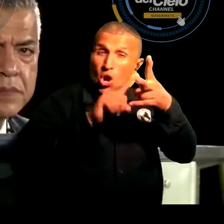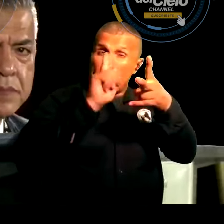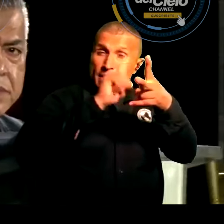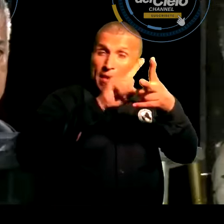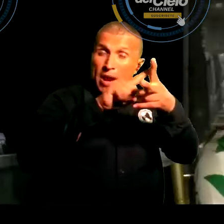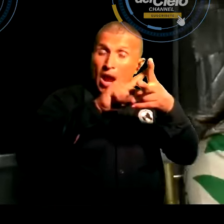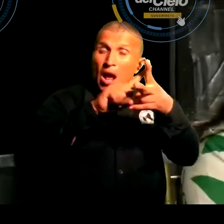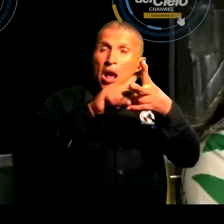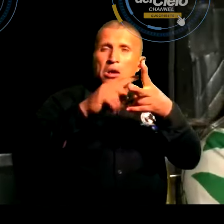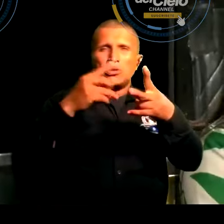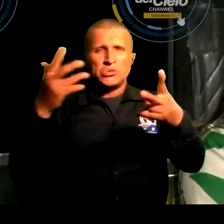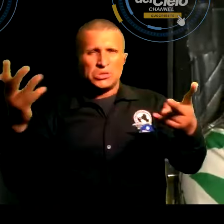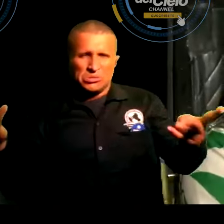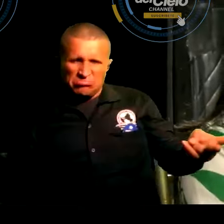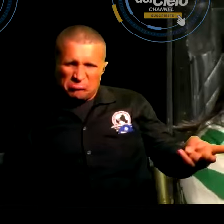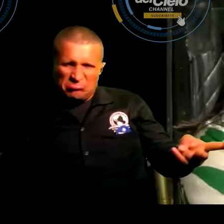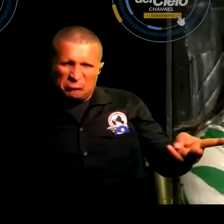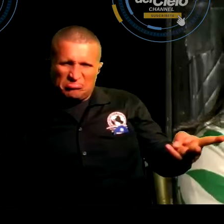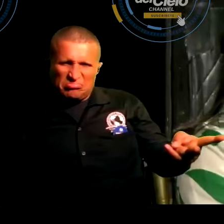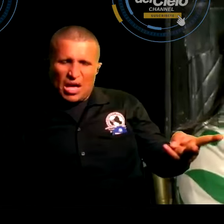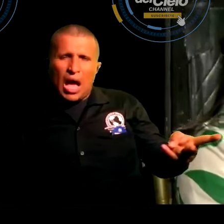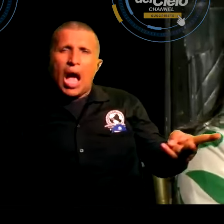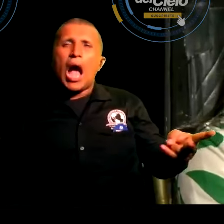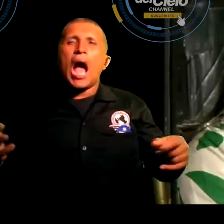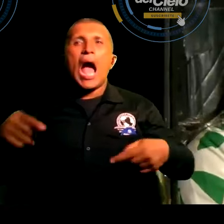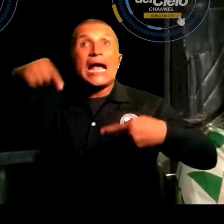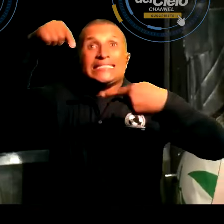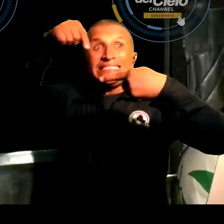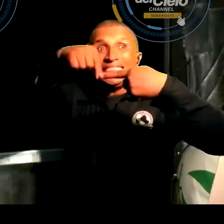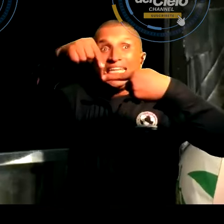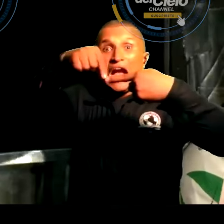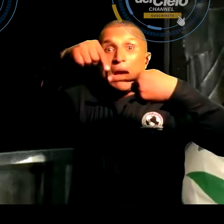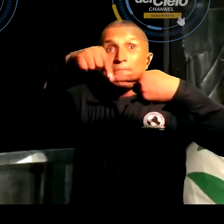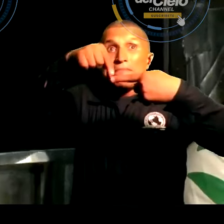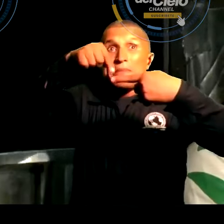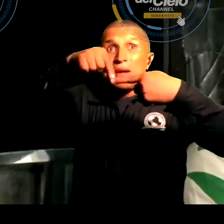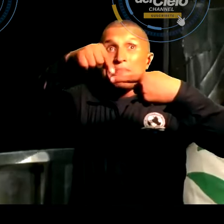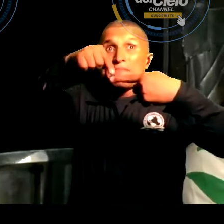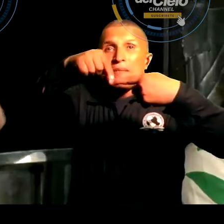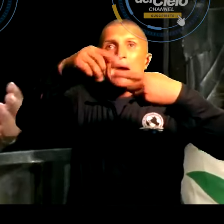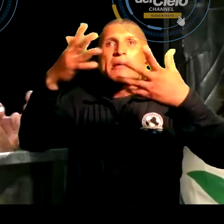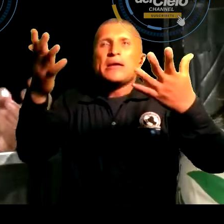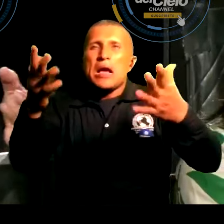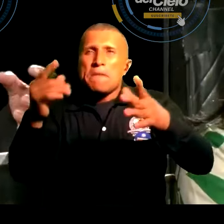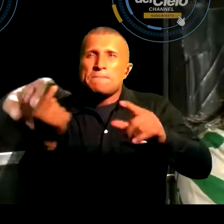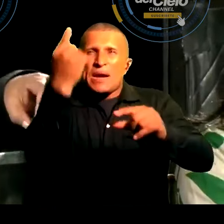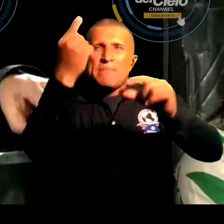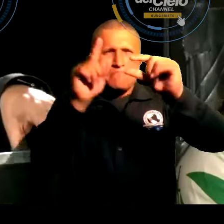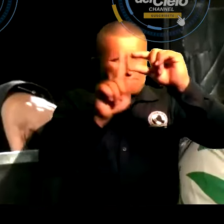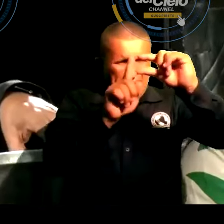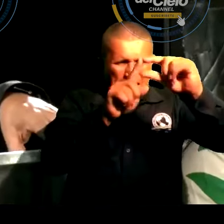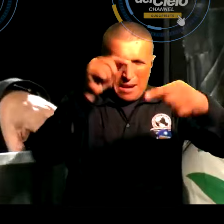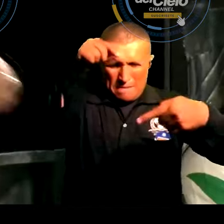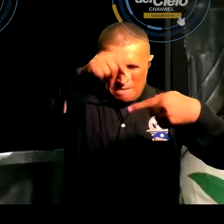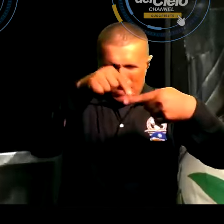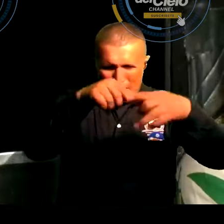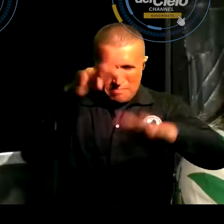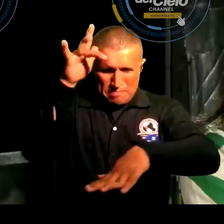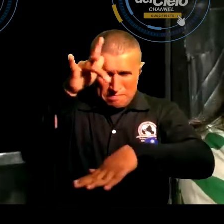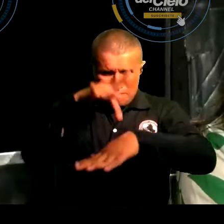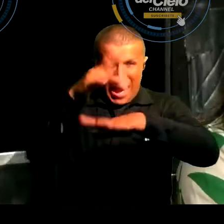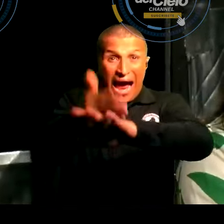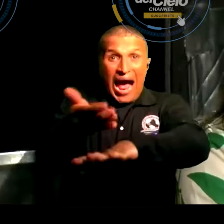un sustantivo griego, del griego, que en un momento dado